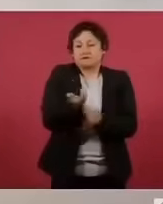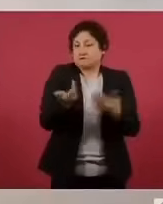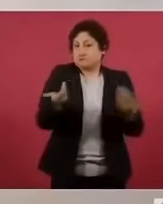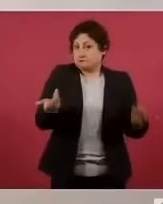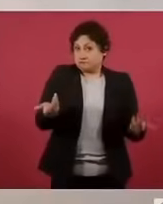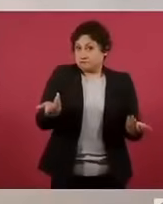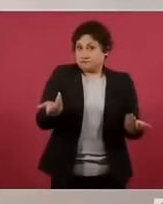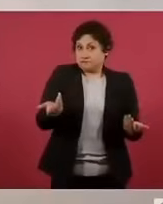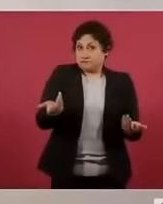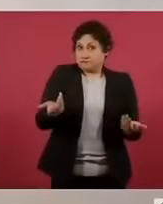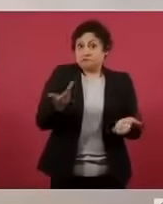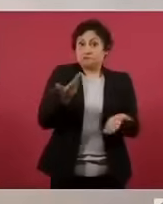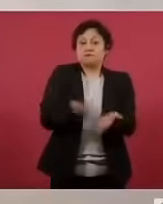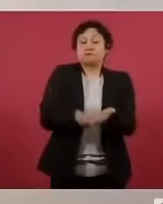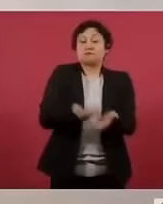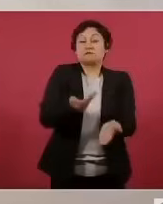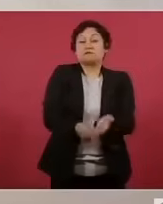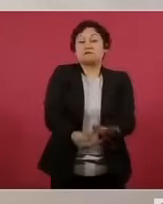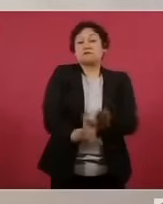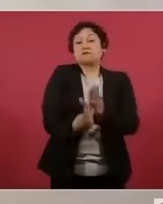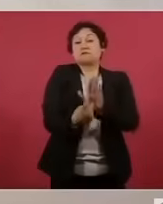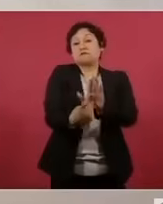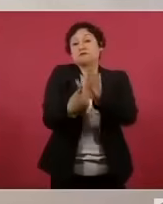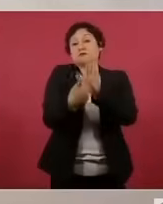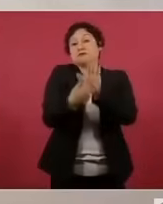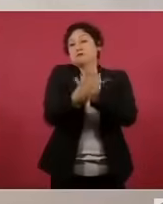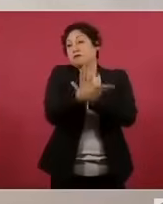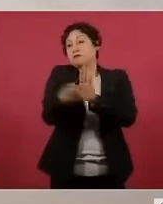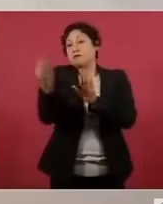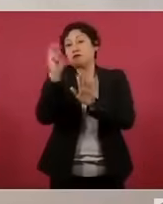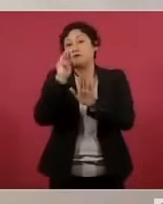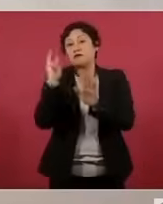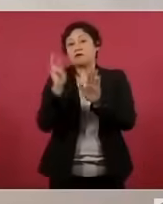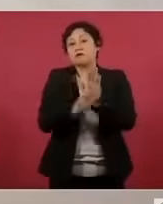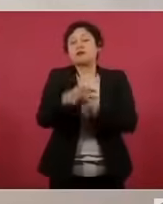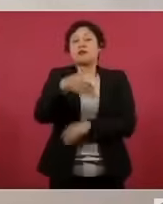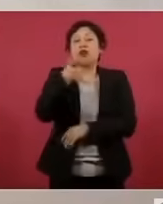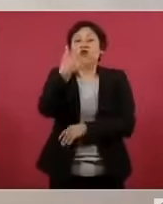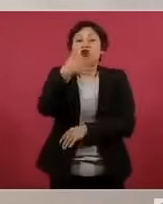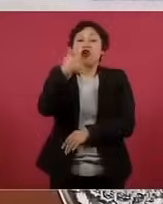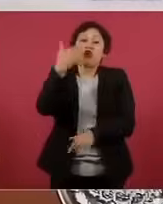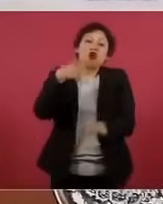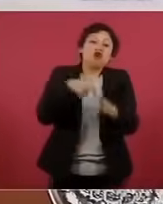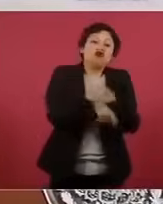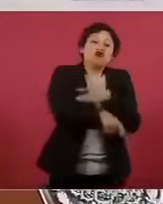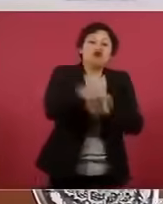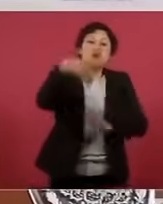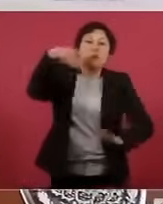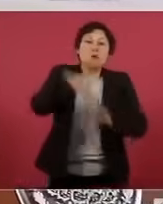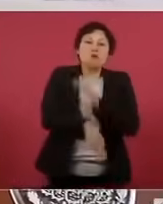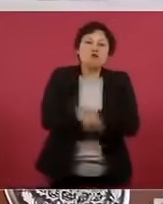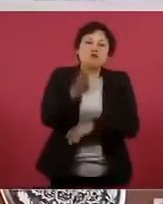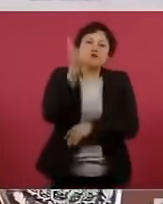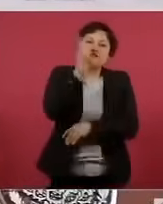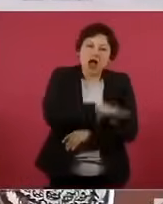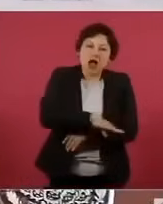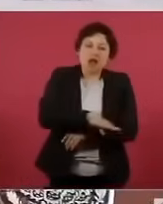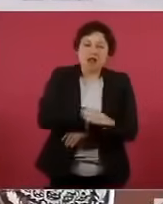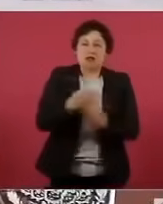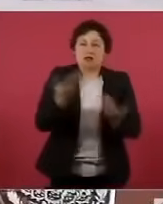demostrar el daño que causa la corrupción y cómo, si no hay corrupción,